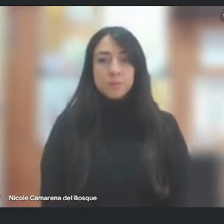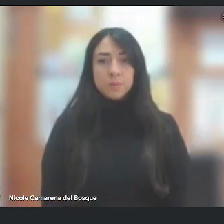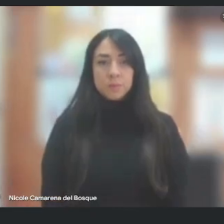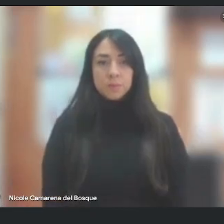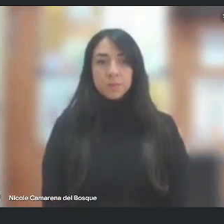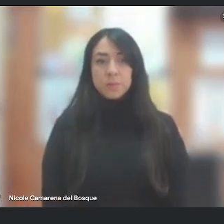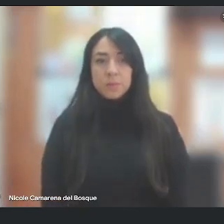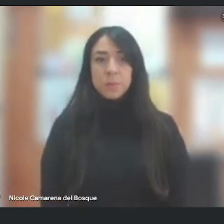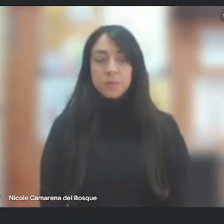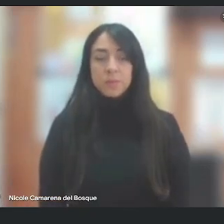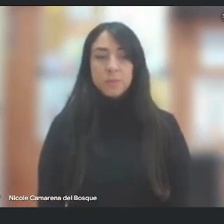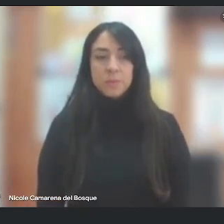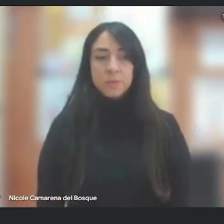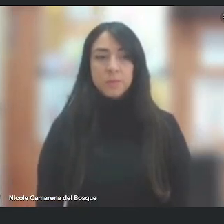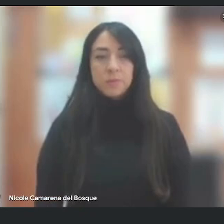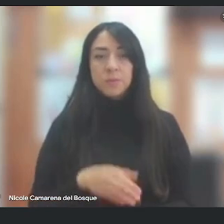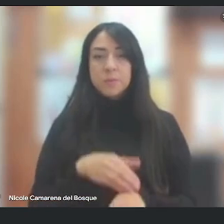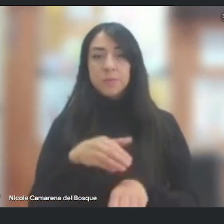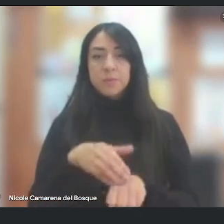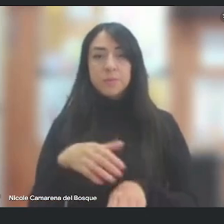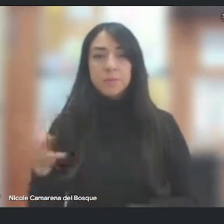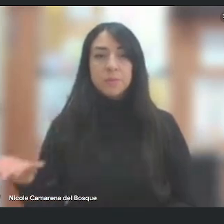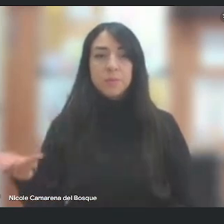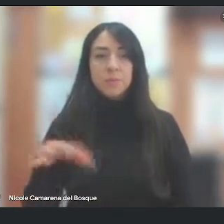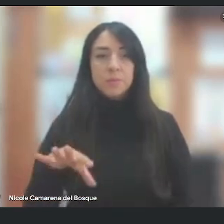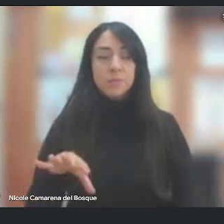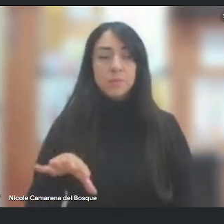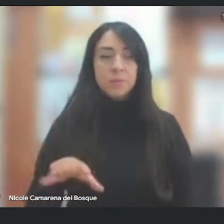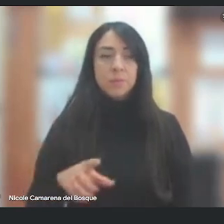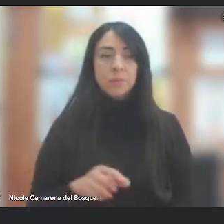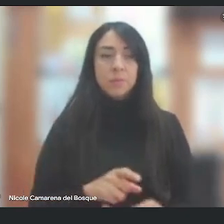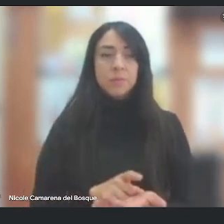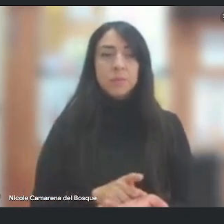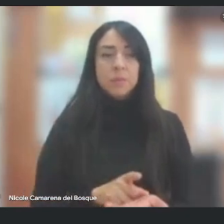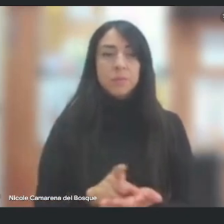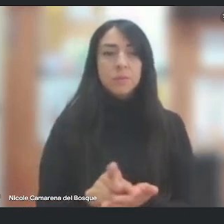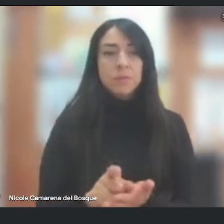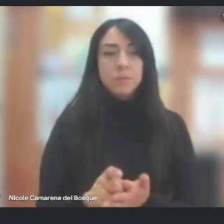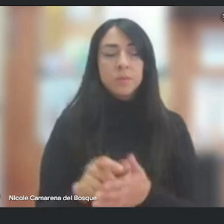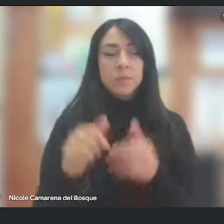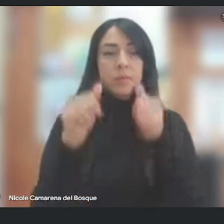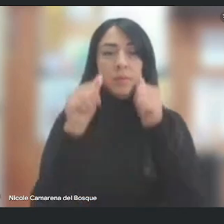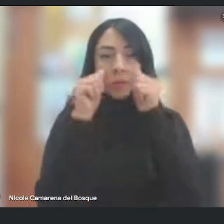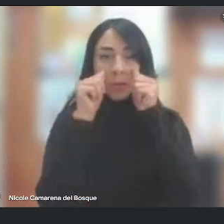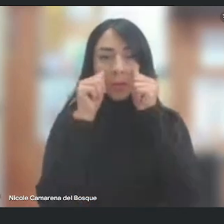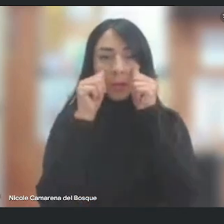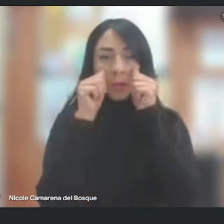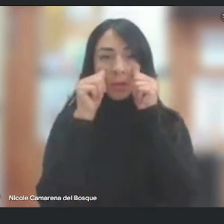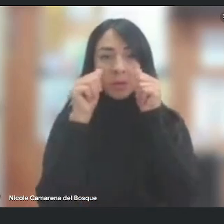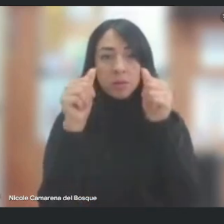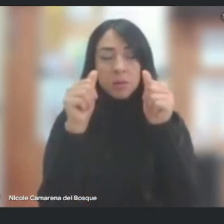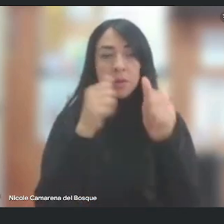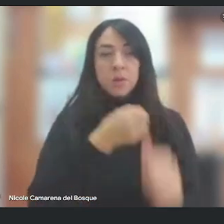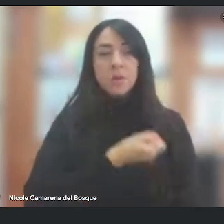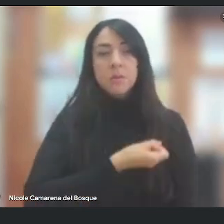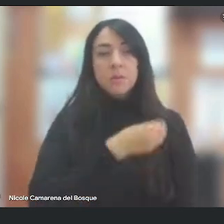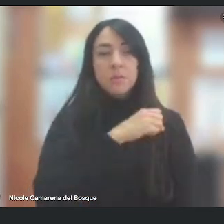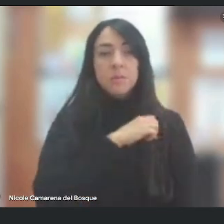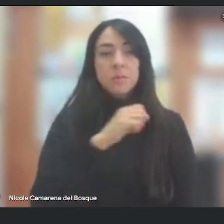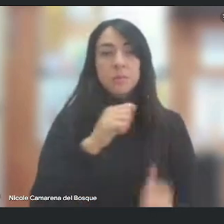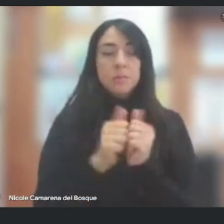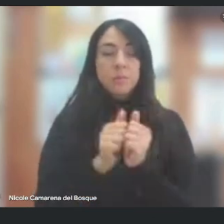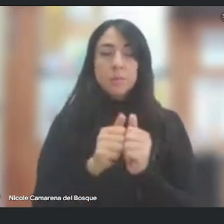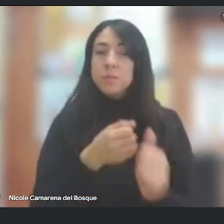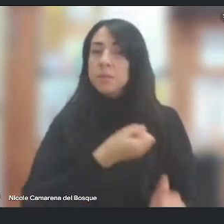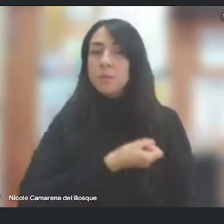Número 10. Derecho a la atención de la sexualidad o de la salud sexual y salud reproductiva acorde a los